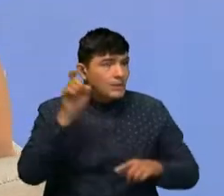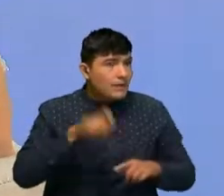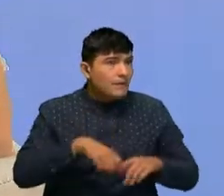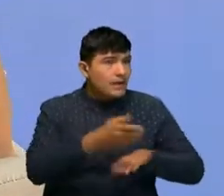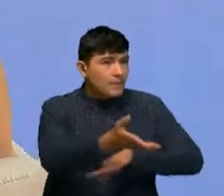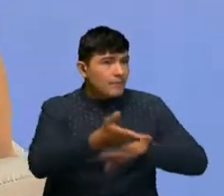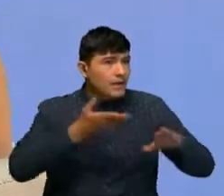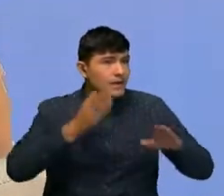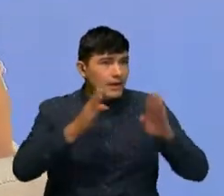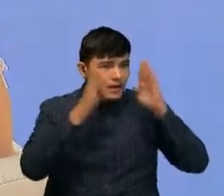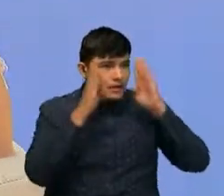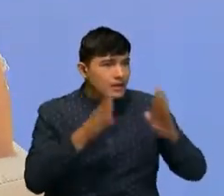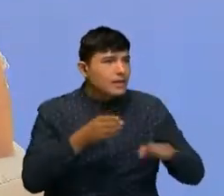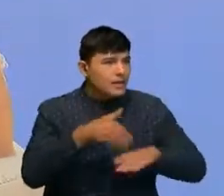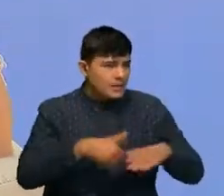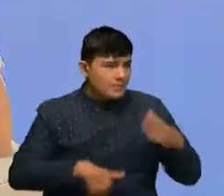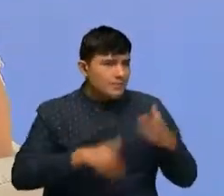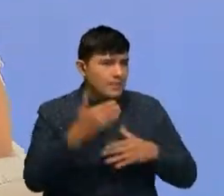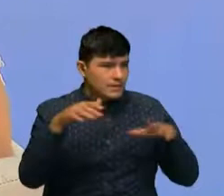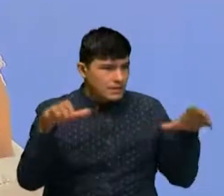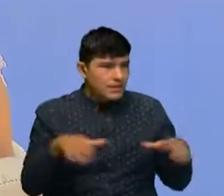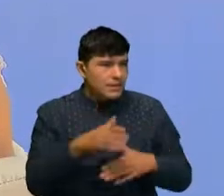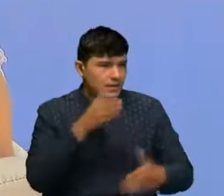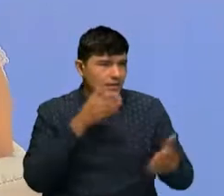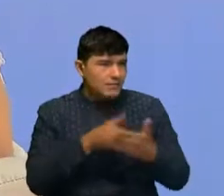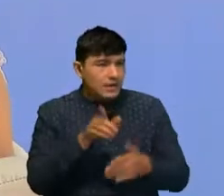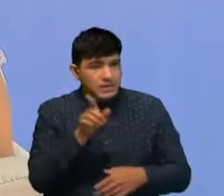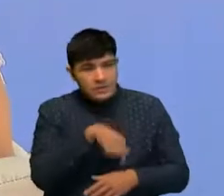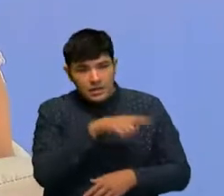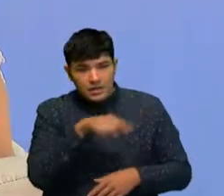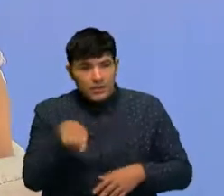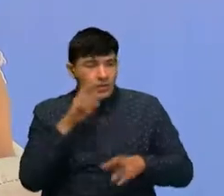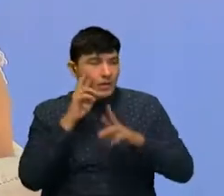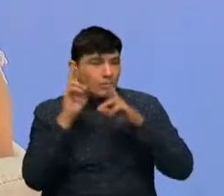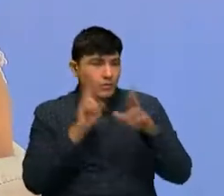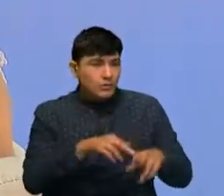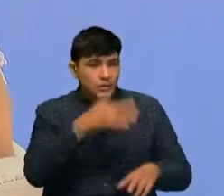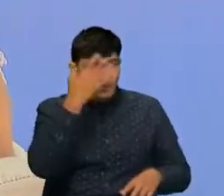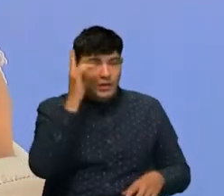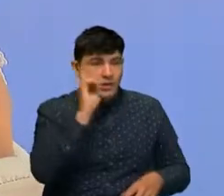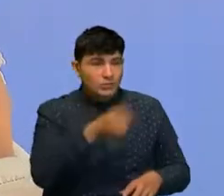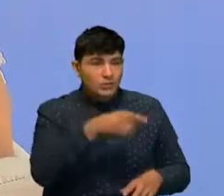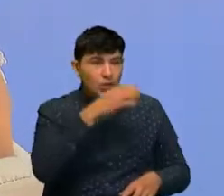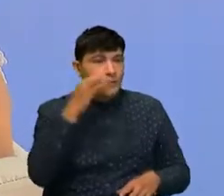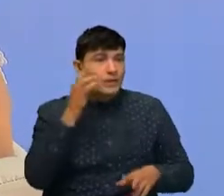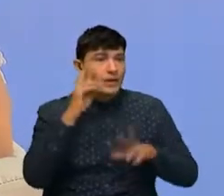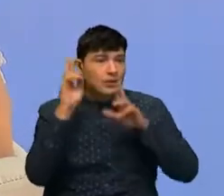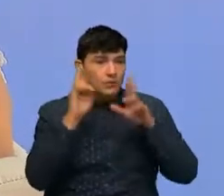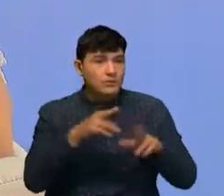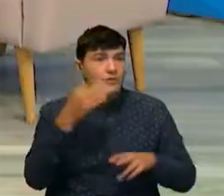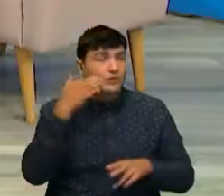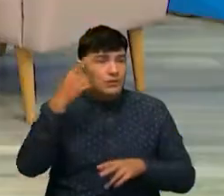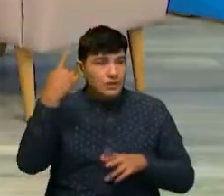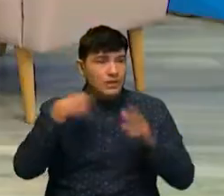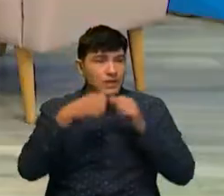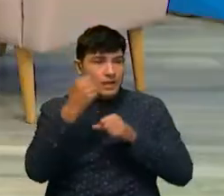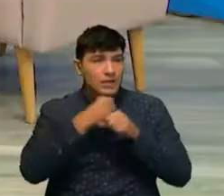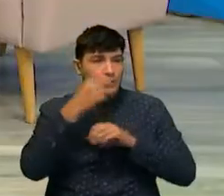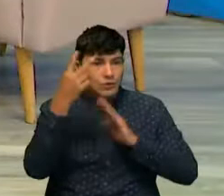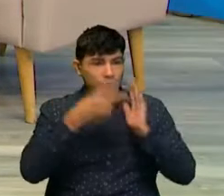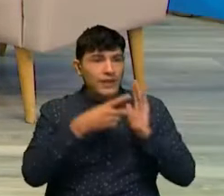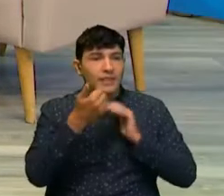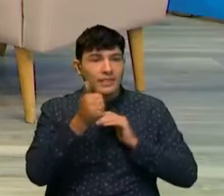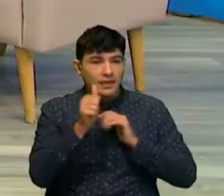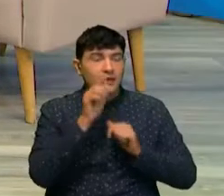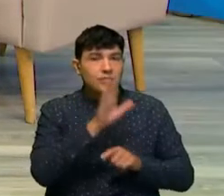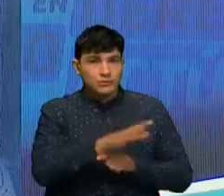y cobrarla y empezar a demandar porque si acaso no se lo reconoce. Sí, porque él se lo reconocieron fue en el 2010. Bueno, tiene derecho a